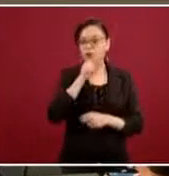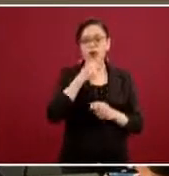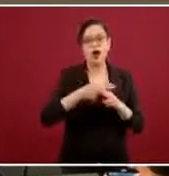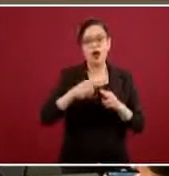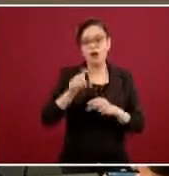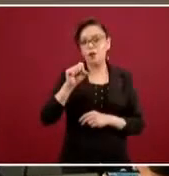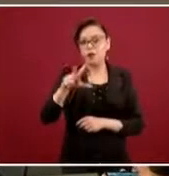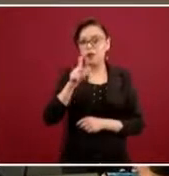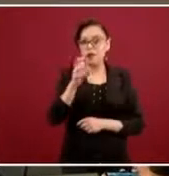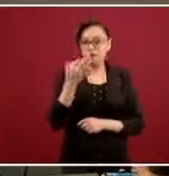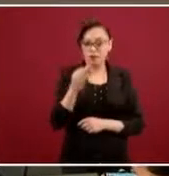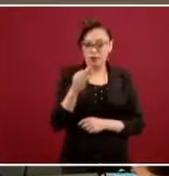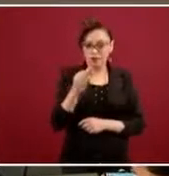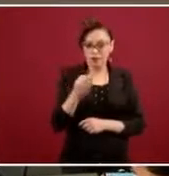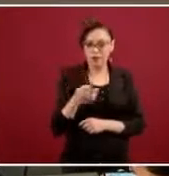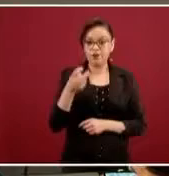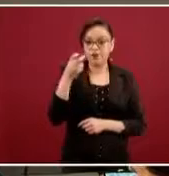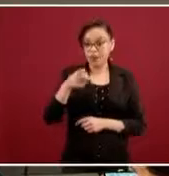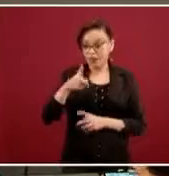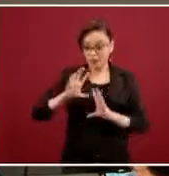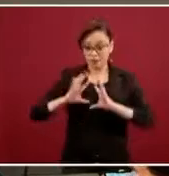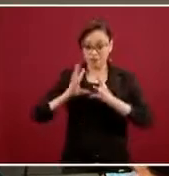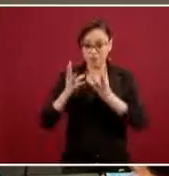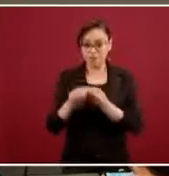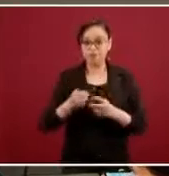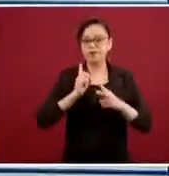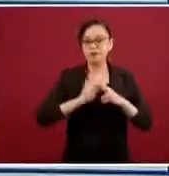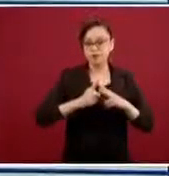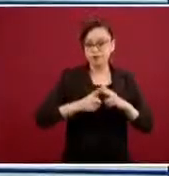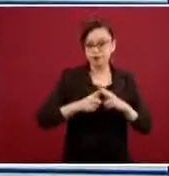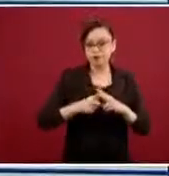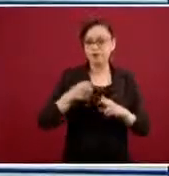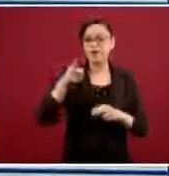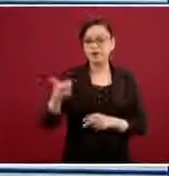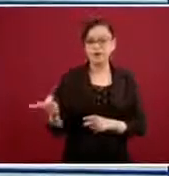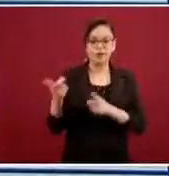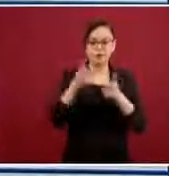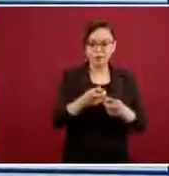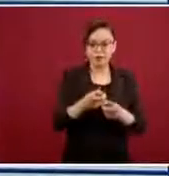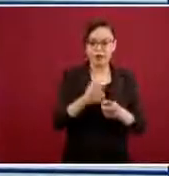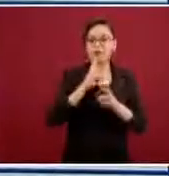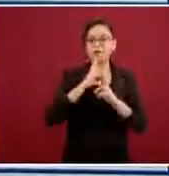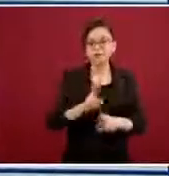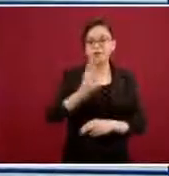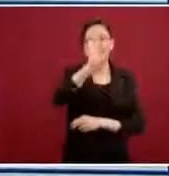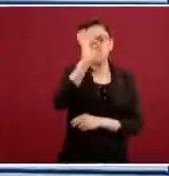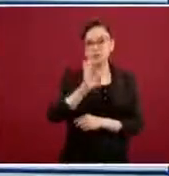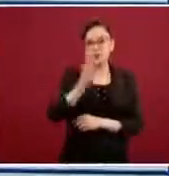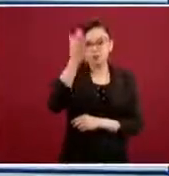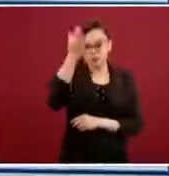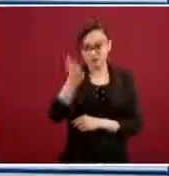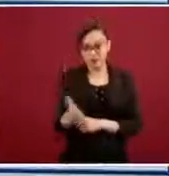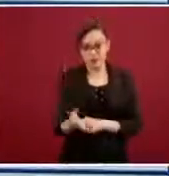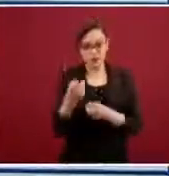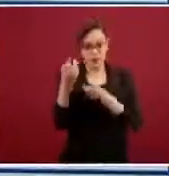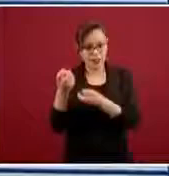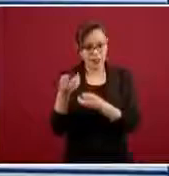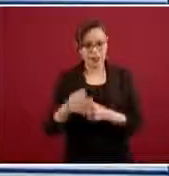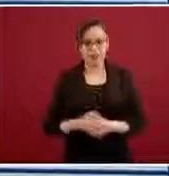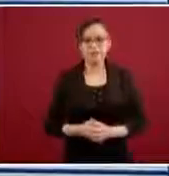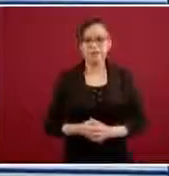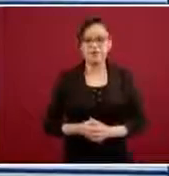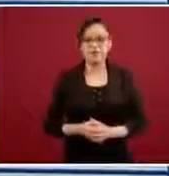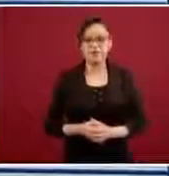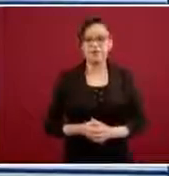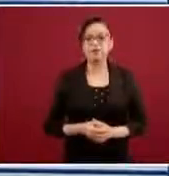Entre esto nos da un porcentaje, que es este. Es la proporción o porcentaje de muestras que